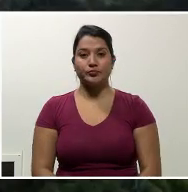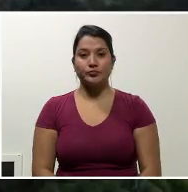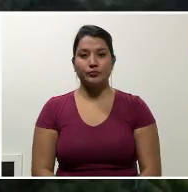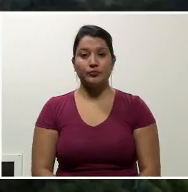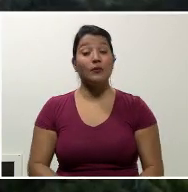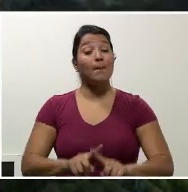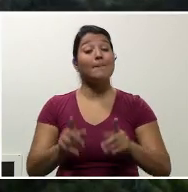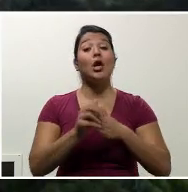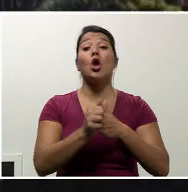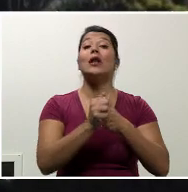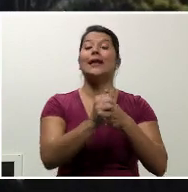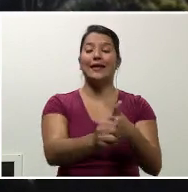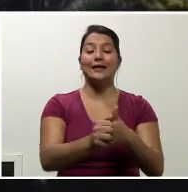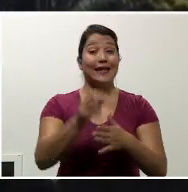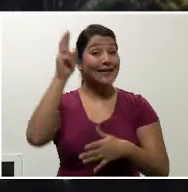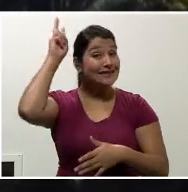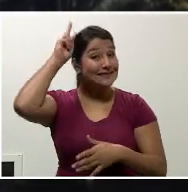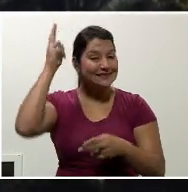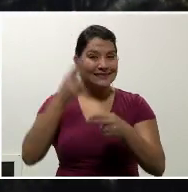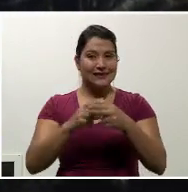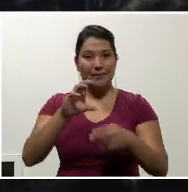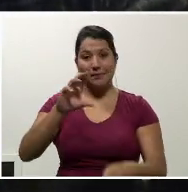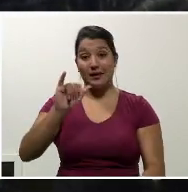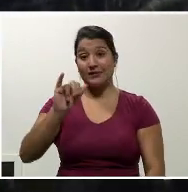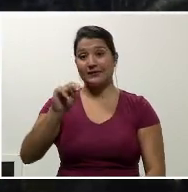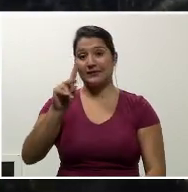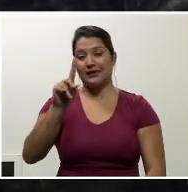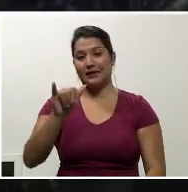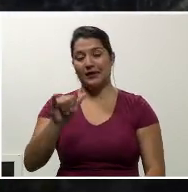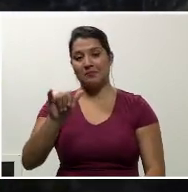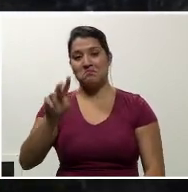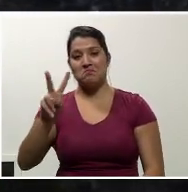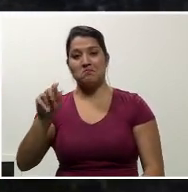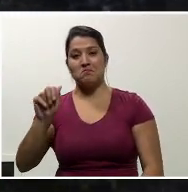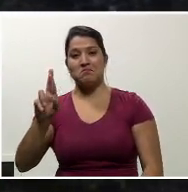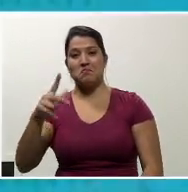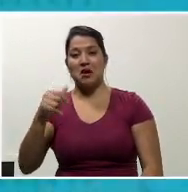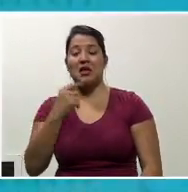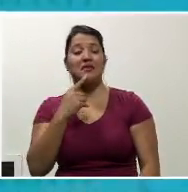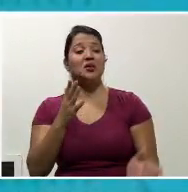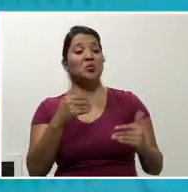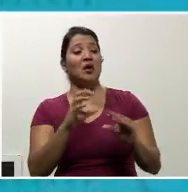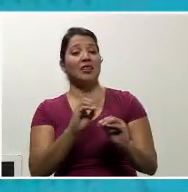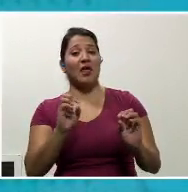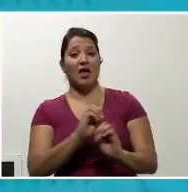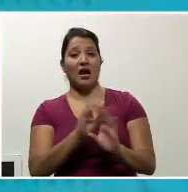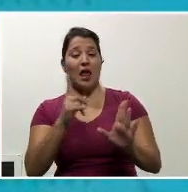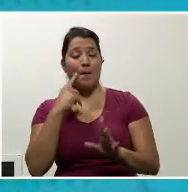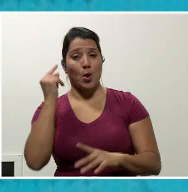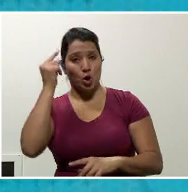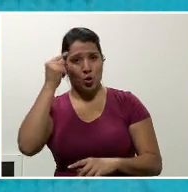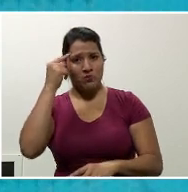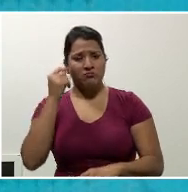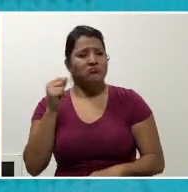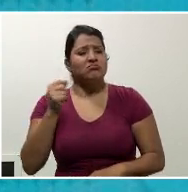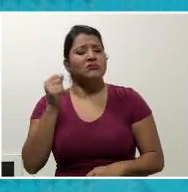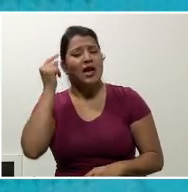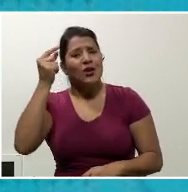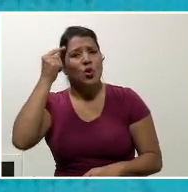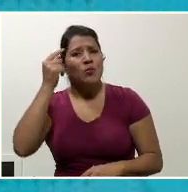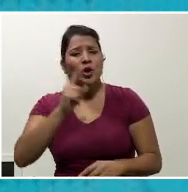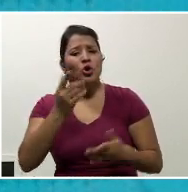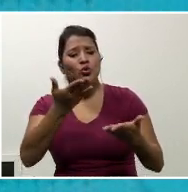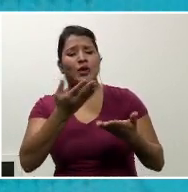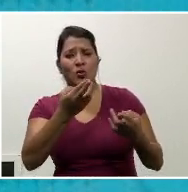embargo, la líder indígena Brorán, Cindy Vargas, señaló que no hay acciones claras del gobierno. Sí, el Estado no está dando una